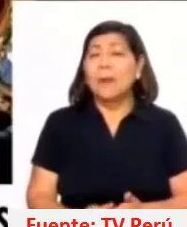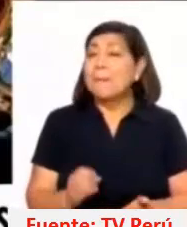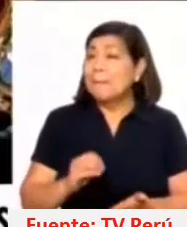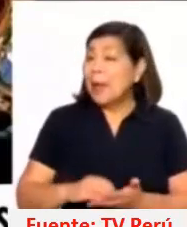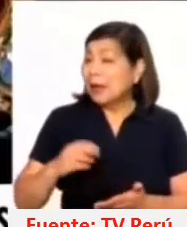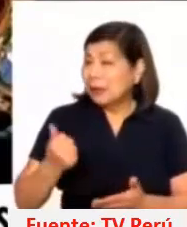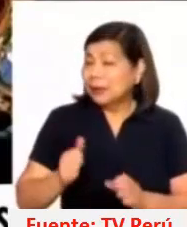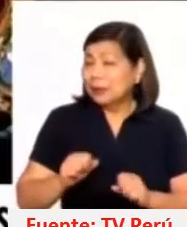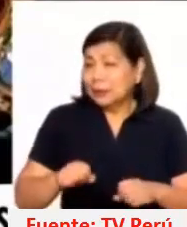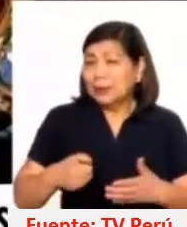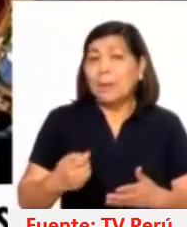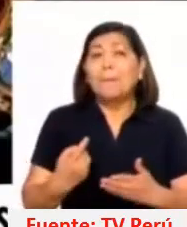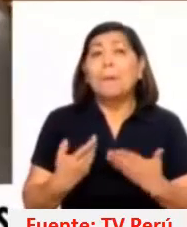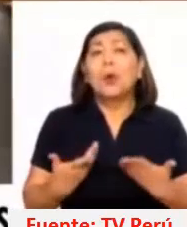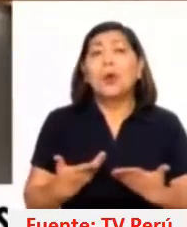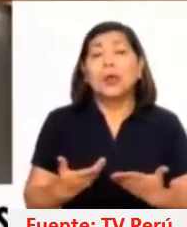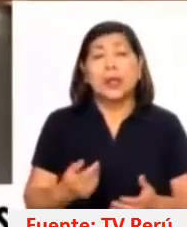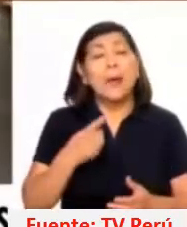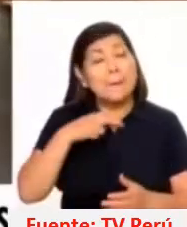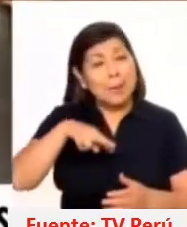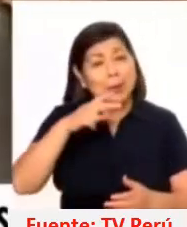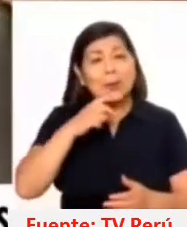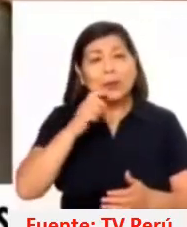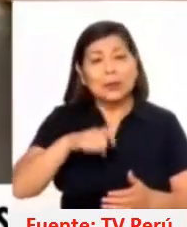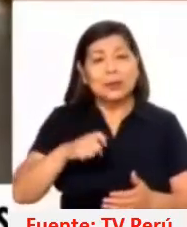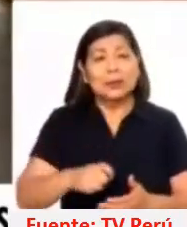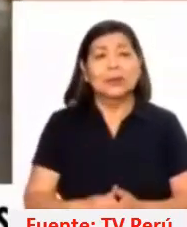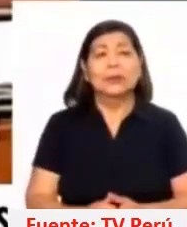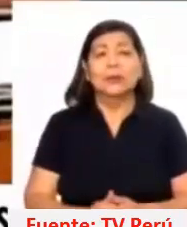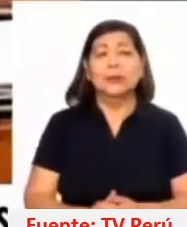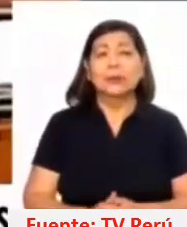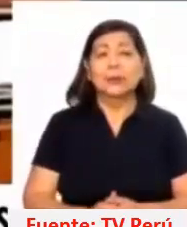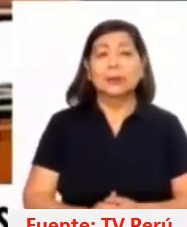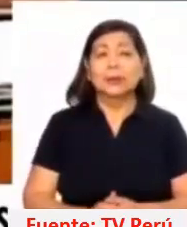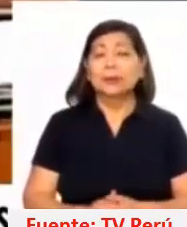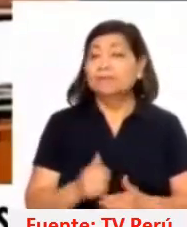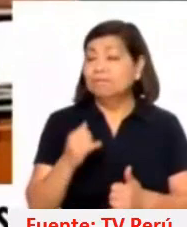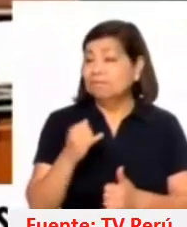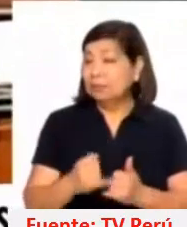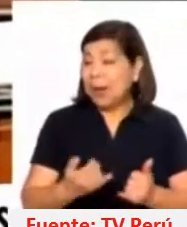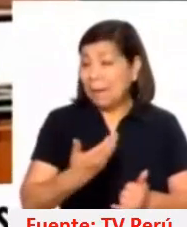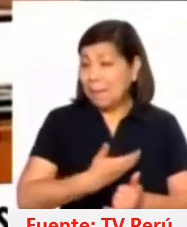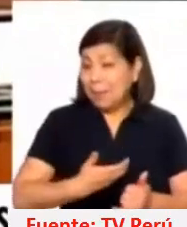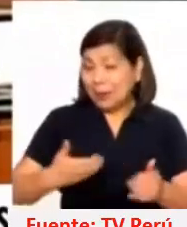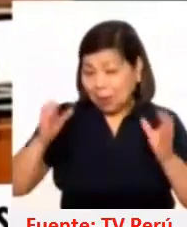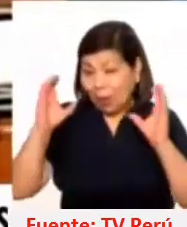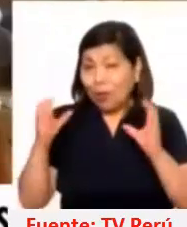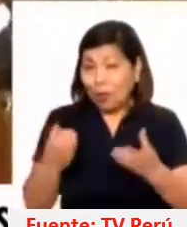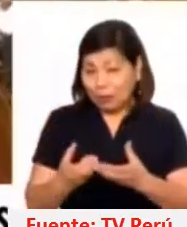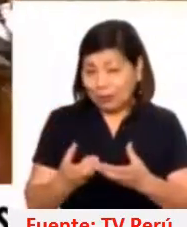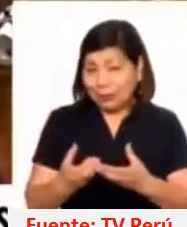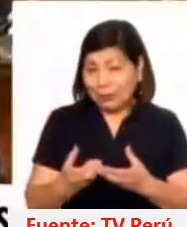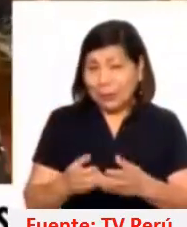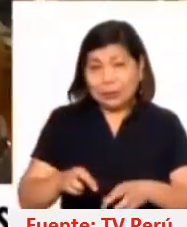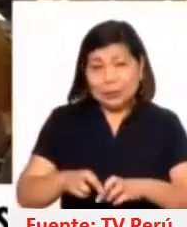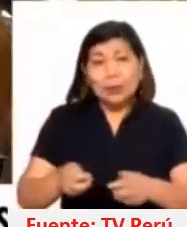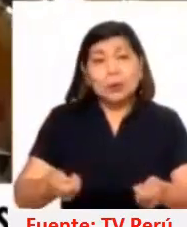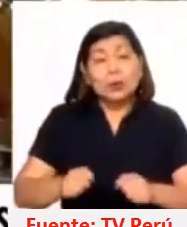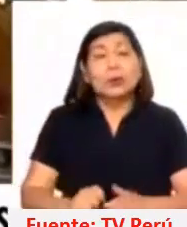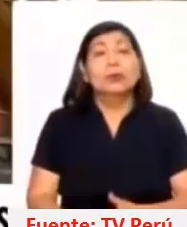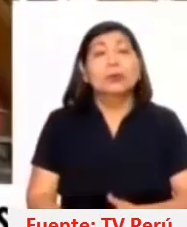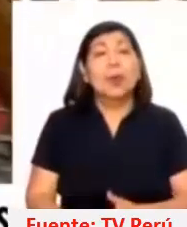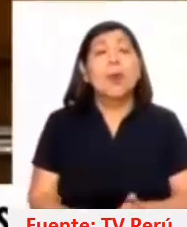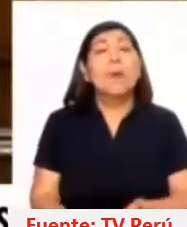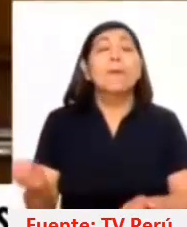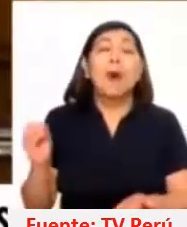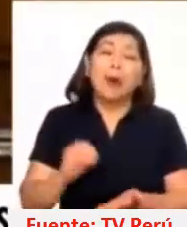lo más rápido posible porque el Perú y el pueblo lo amerita. Finalmente, el presidente del Congreso anunció que el pleno se suspenderá una